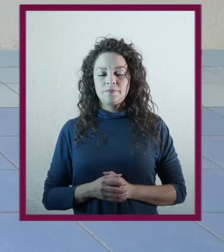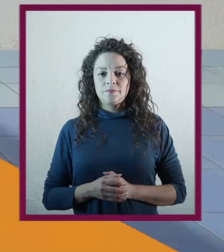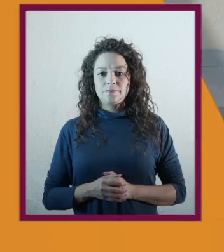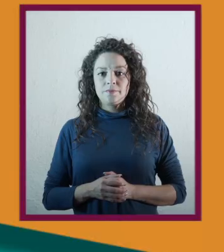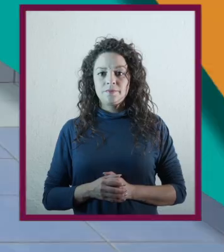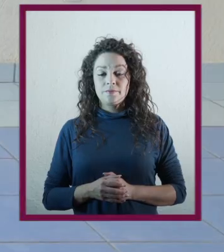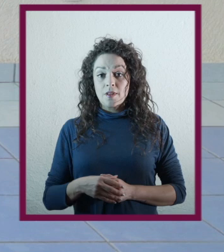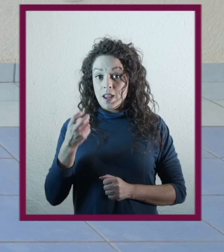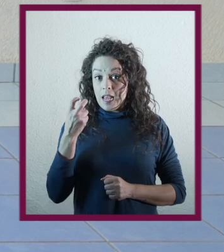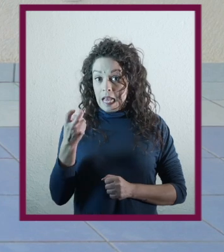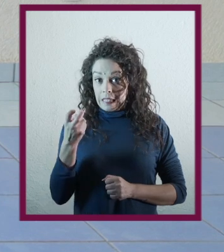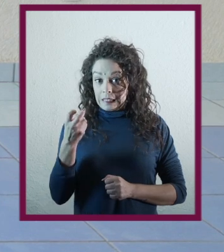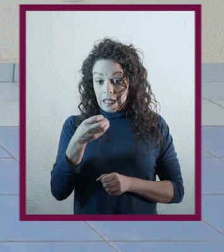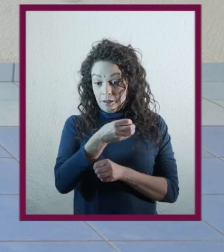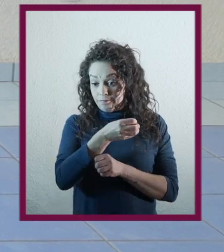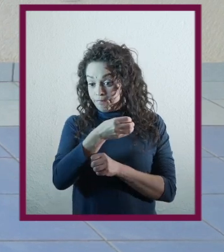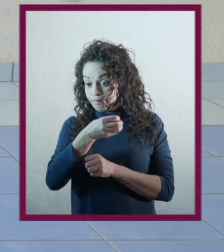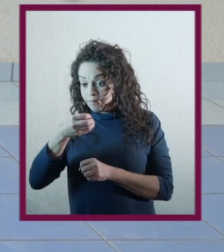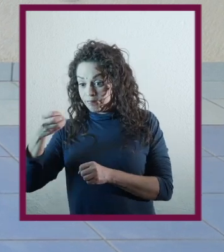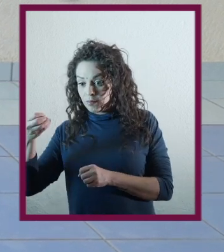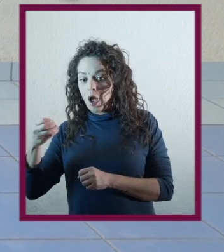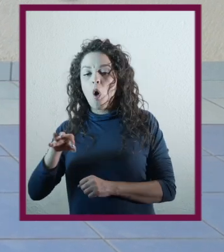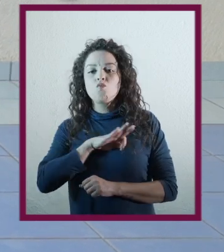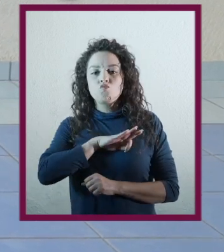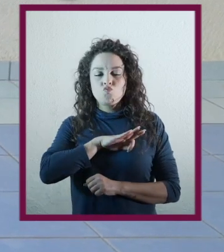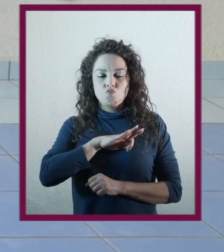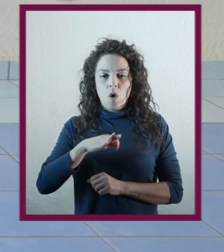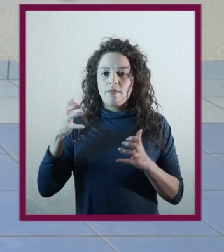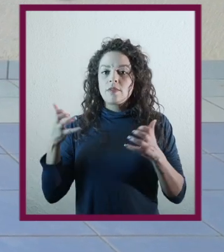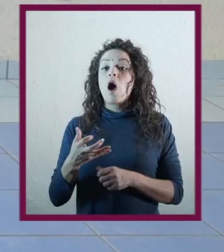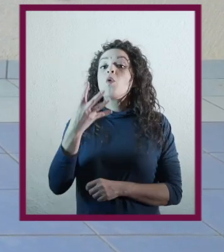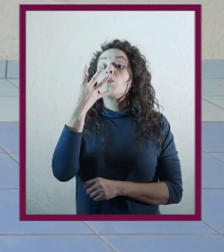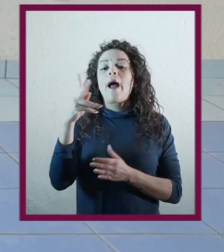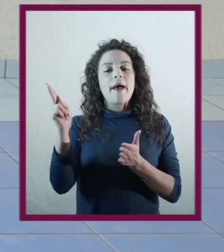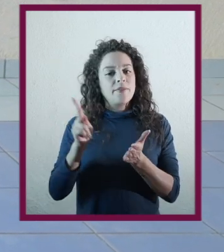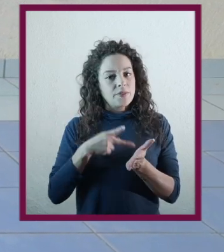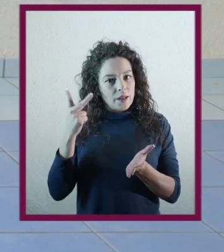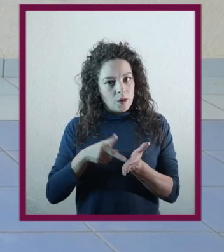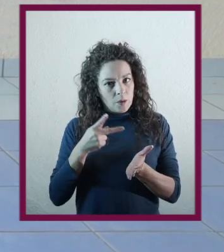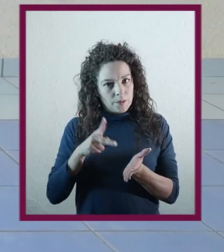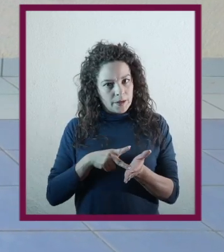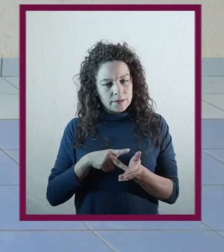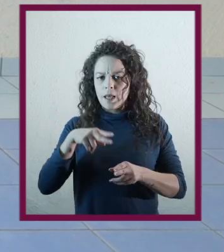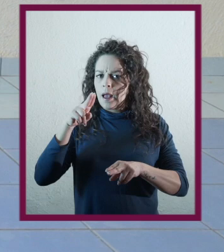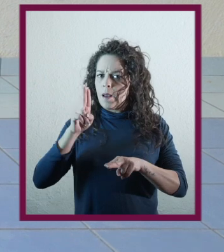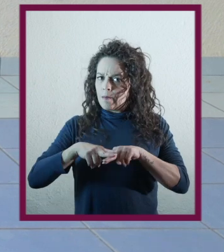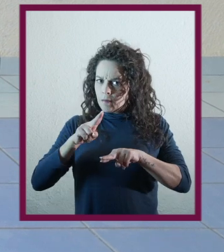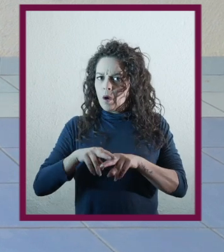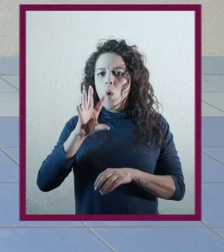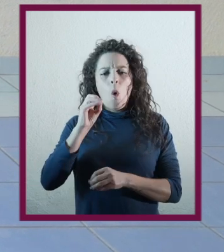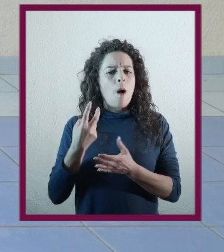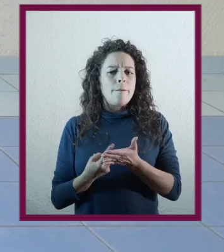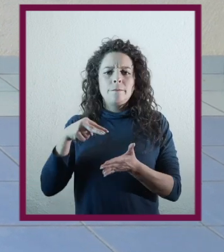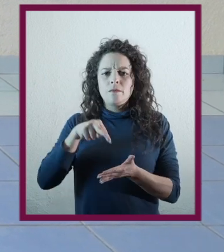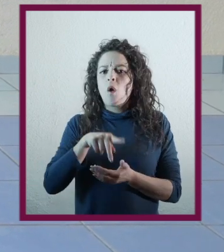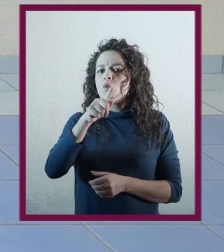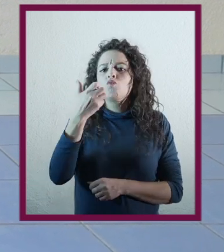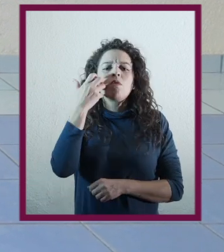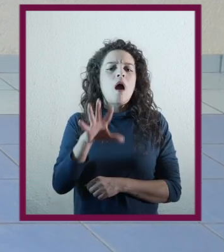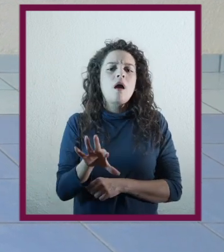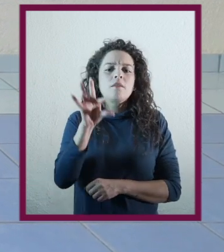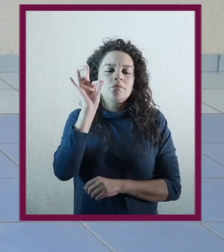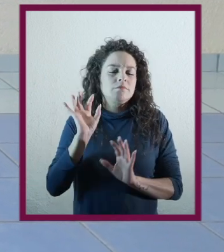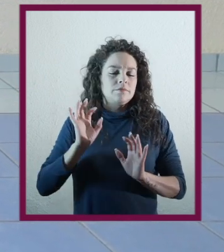don. Esa secuencia la podemos repetir 4 veces. Lo podemos hacer de pie o lo podemos hacer